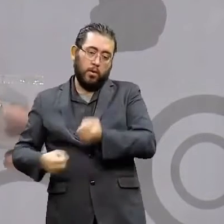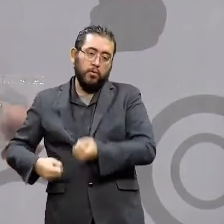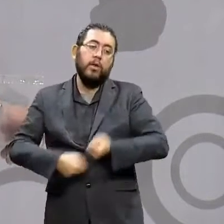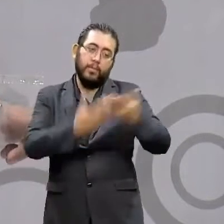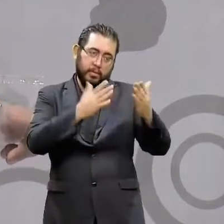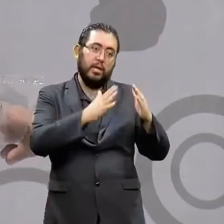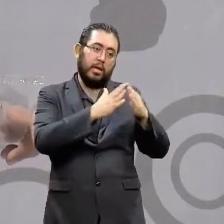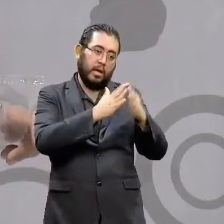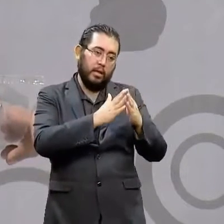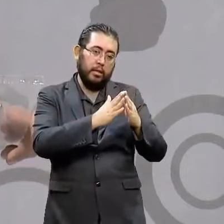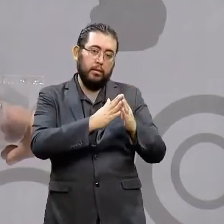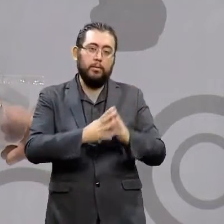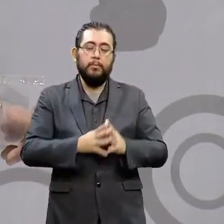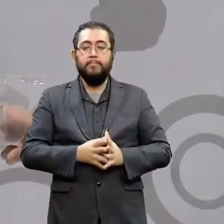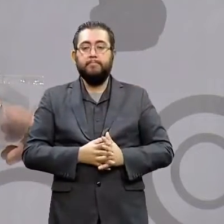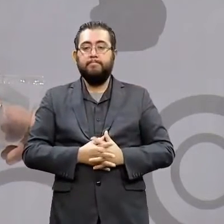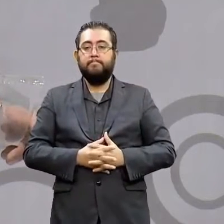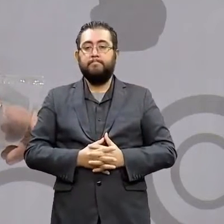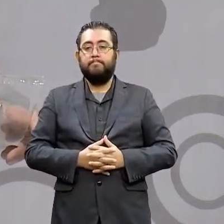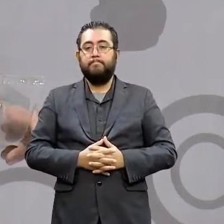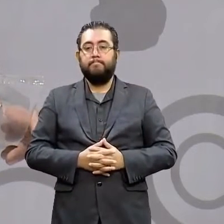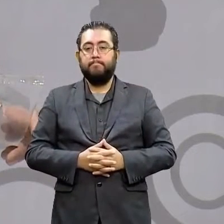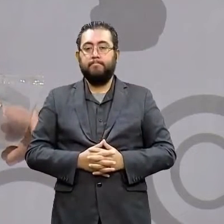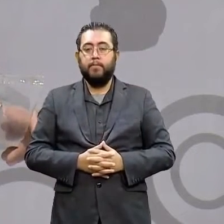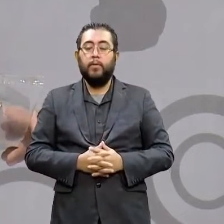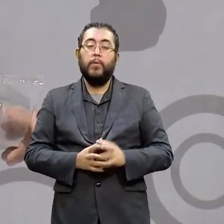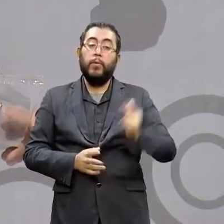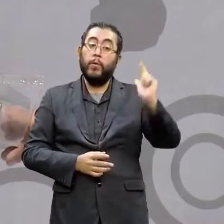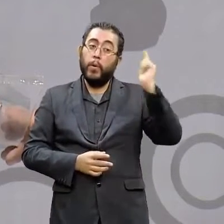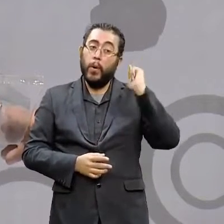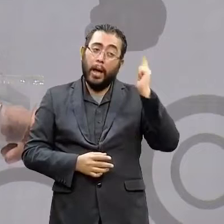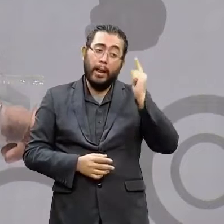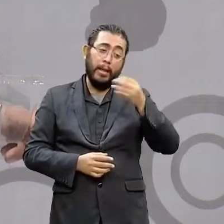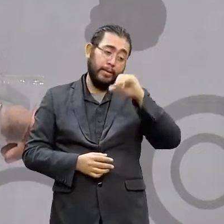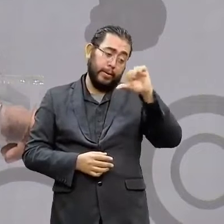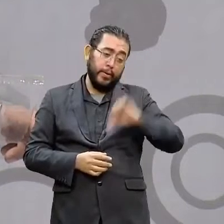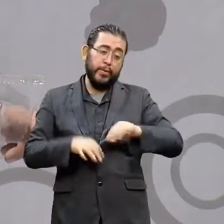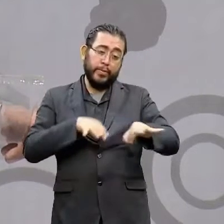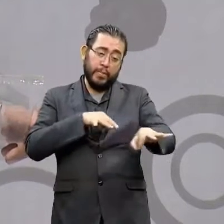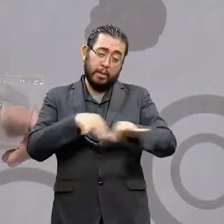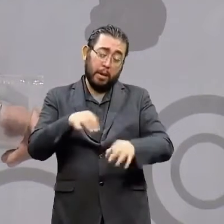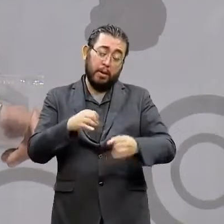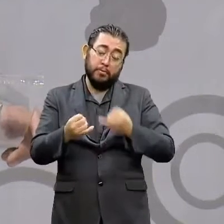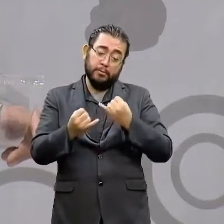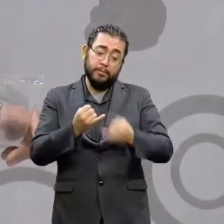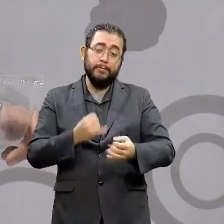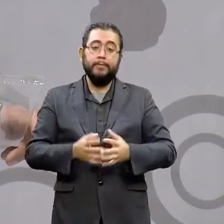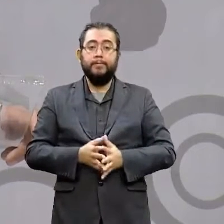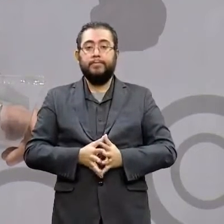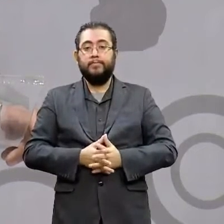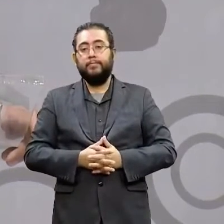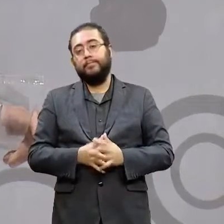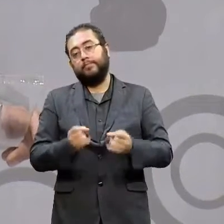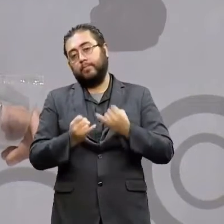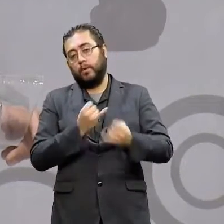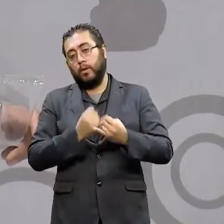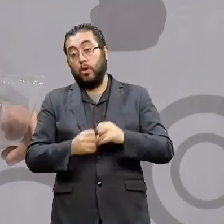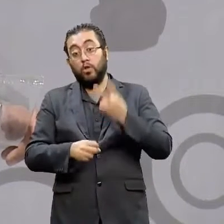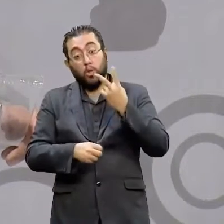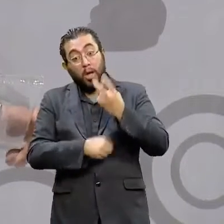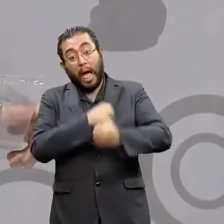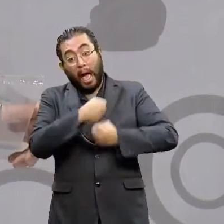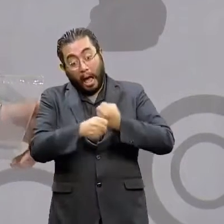casa entonces esperemos que los trabajos del día de hoy sean exitosos consolid demos lo que ha llevado dos años